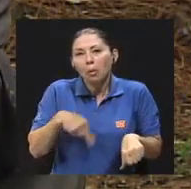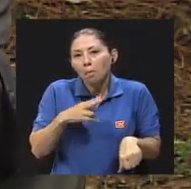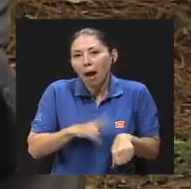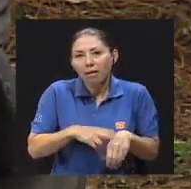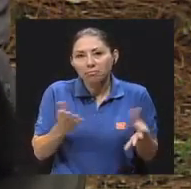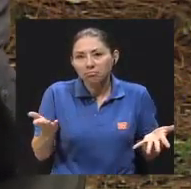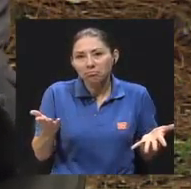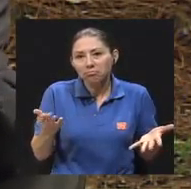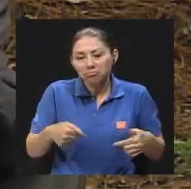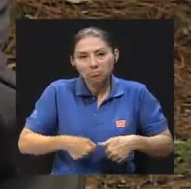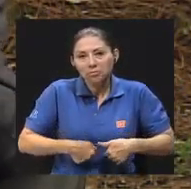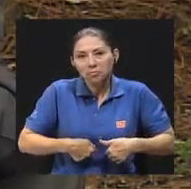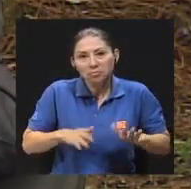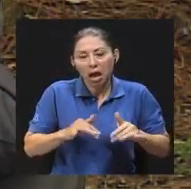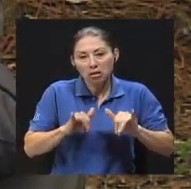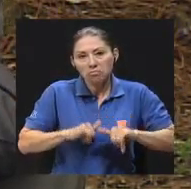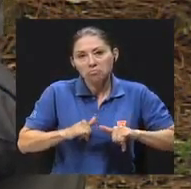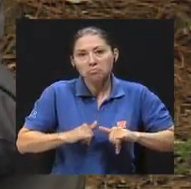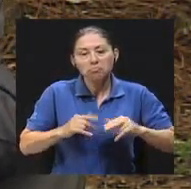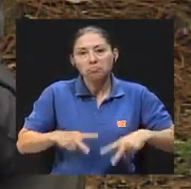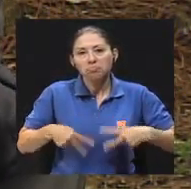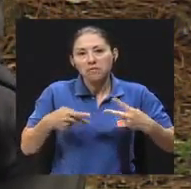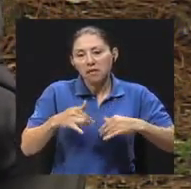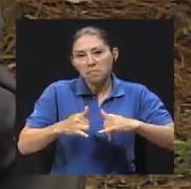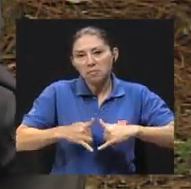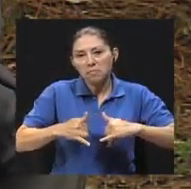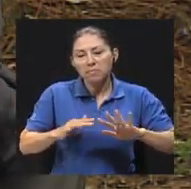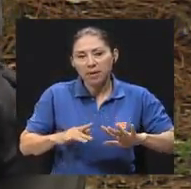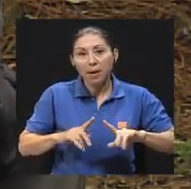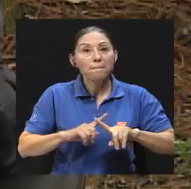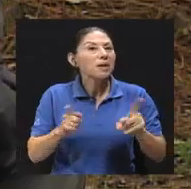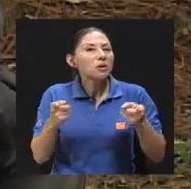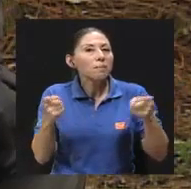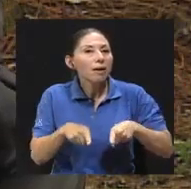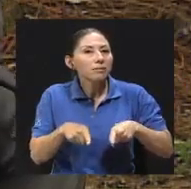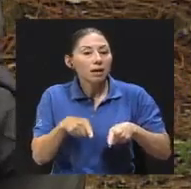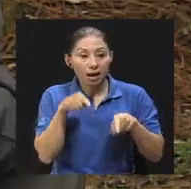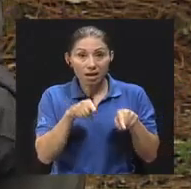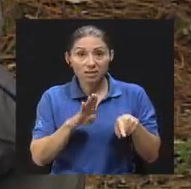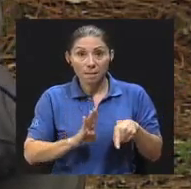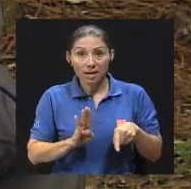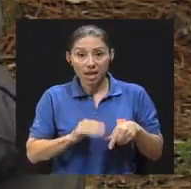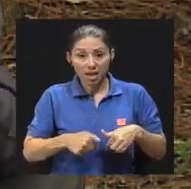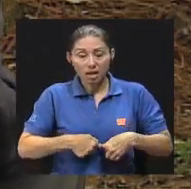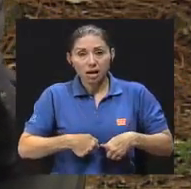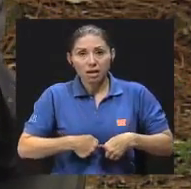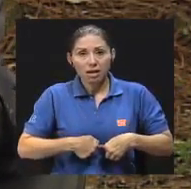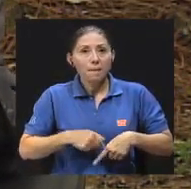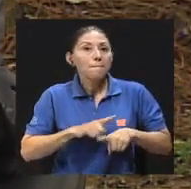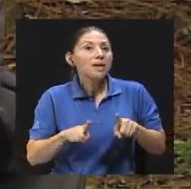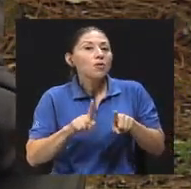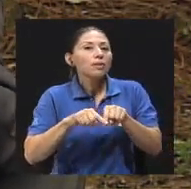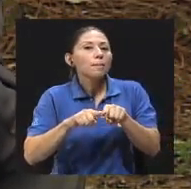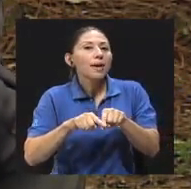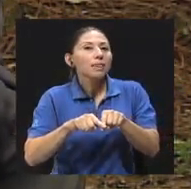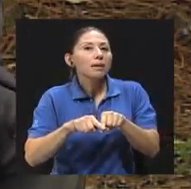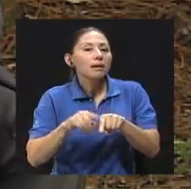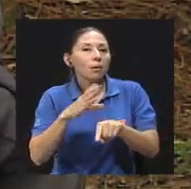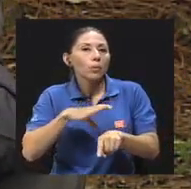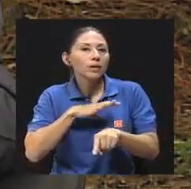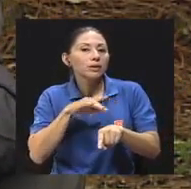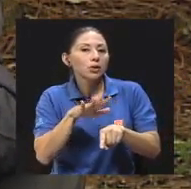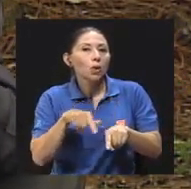muy normal dentro de nuestro estómago. Lo que pasa que en ciertas condiciones esta bacteria crece mucho